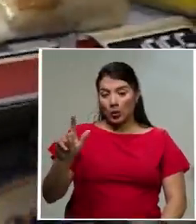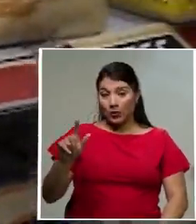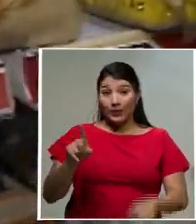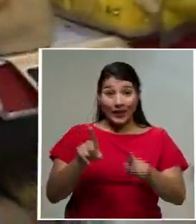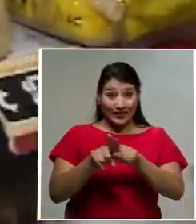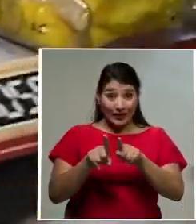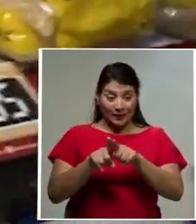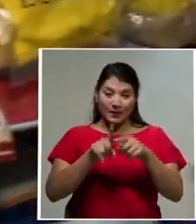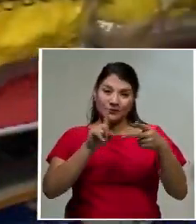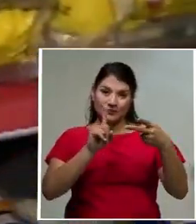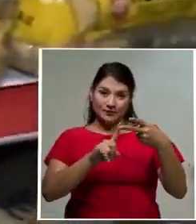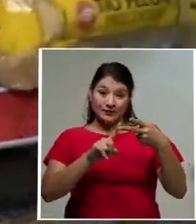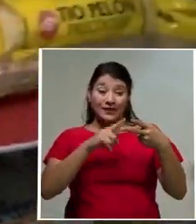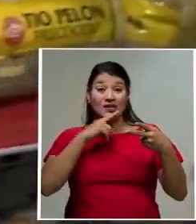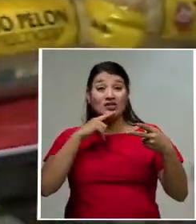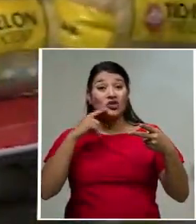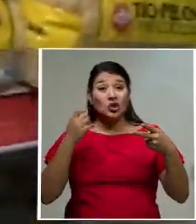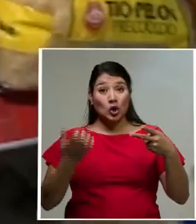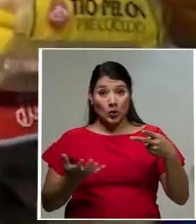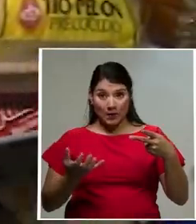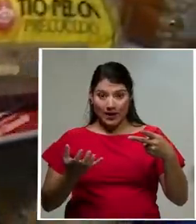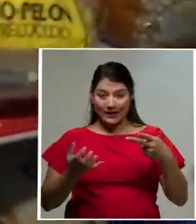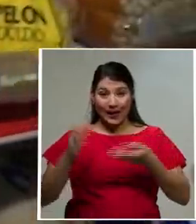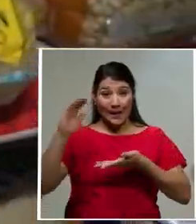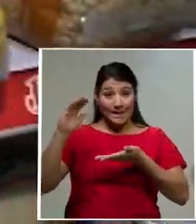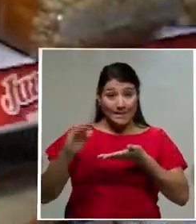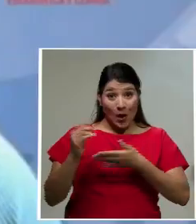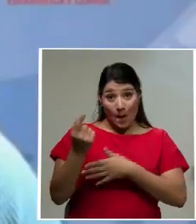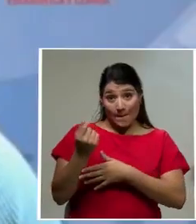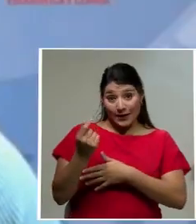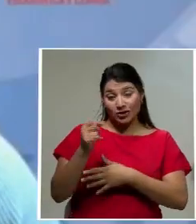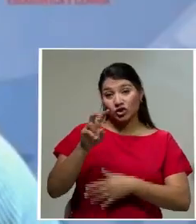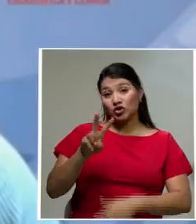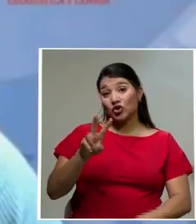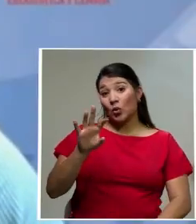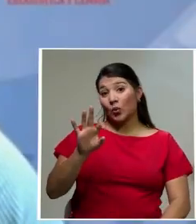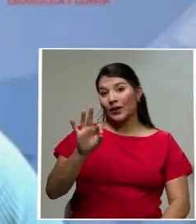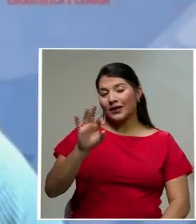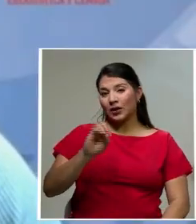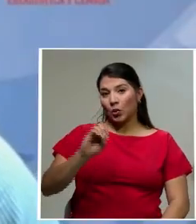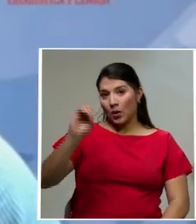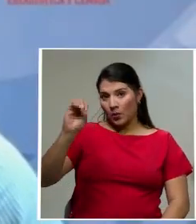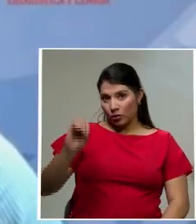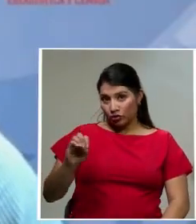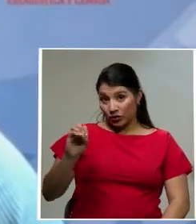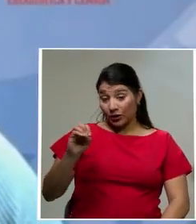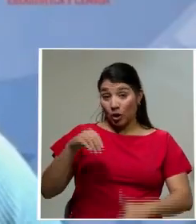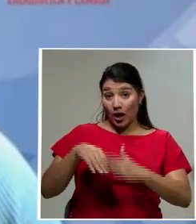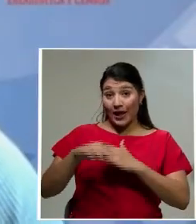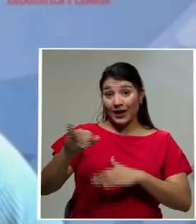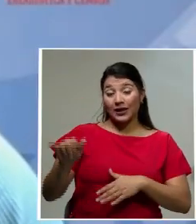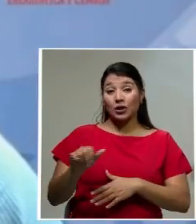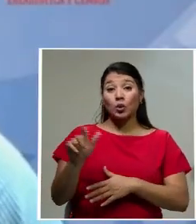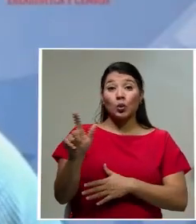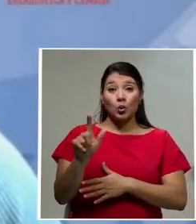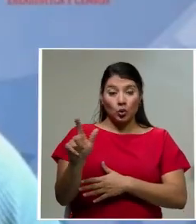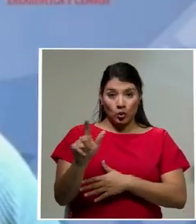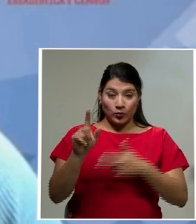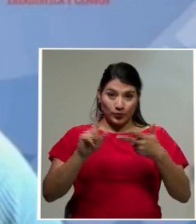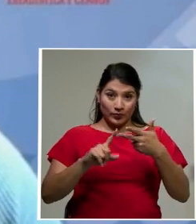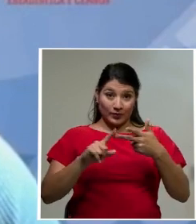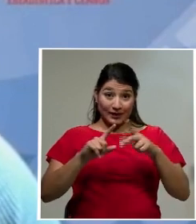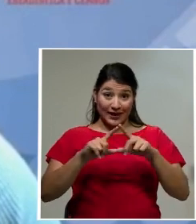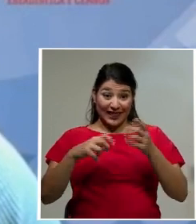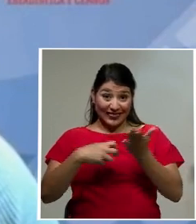También destaca el caso del tomate, que disminuyó un 29% durante el mes, el boleto